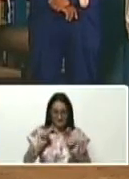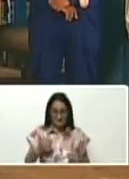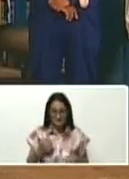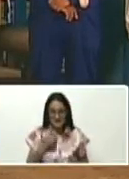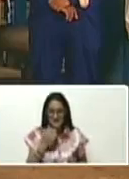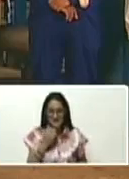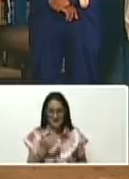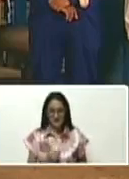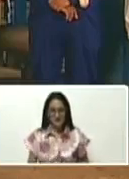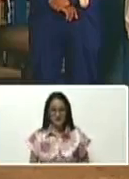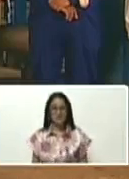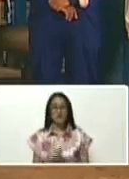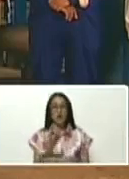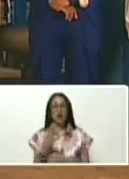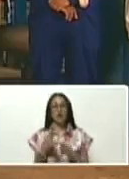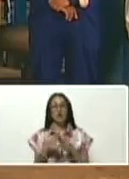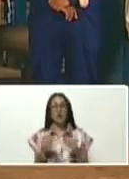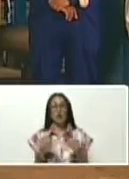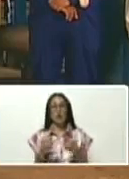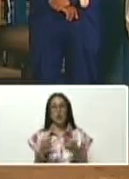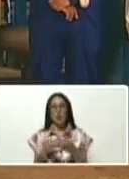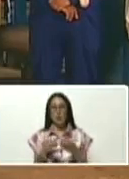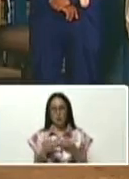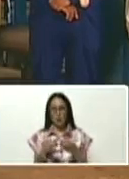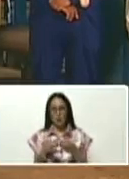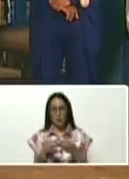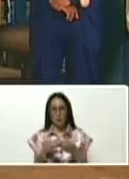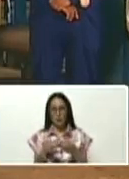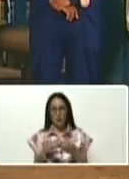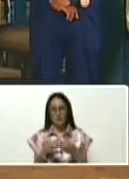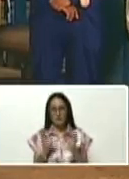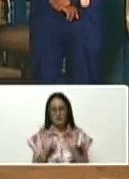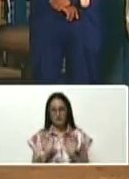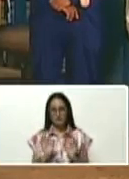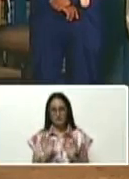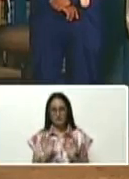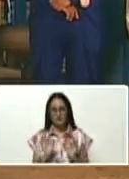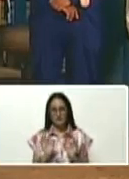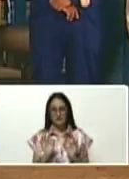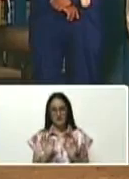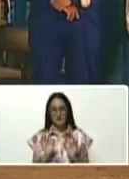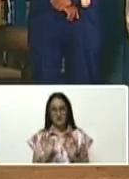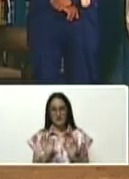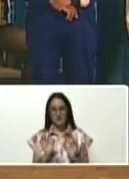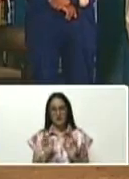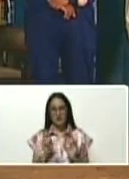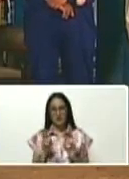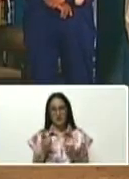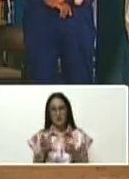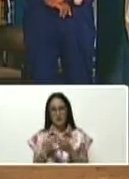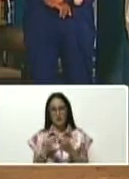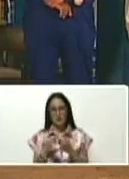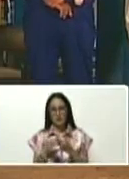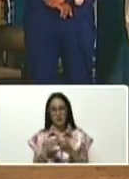apareciendo todos los elementos que configuran una de las tramas de